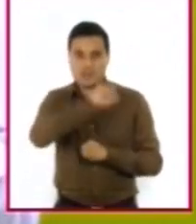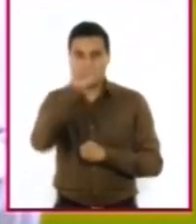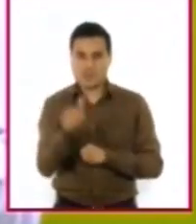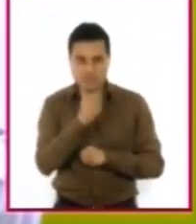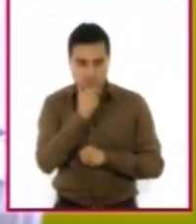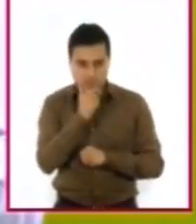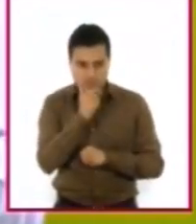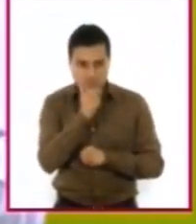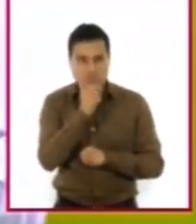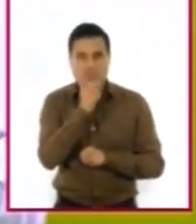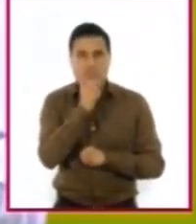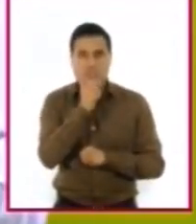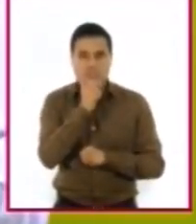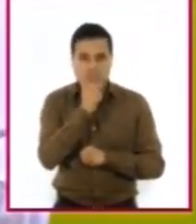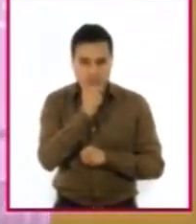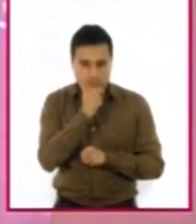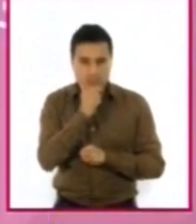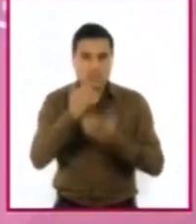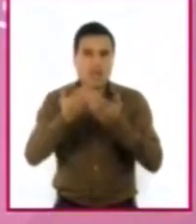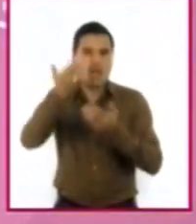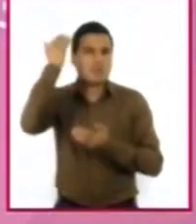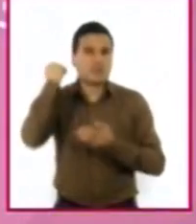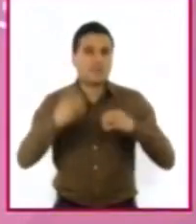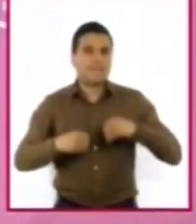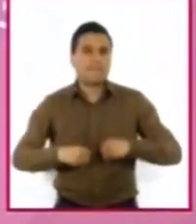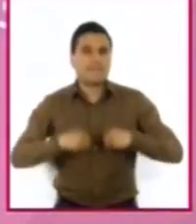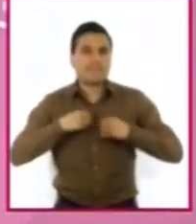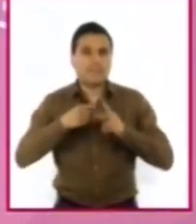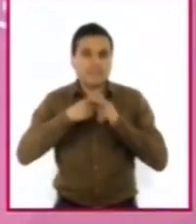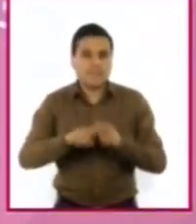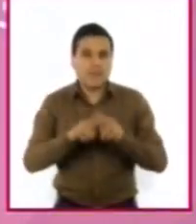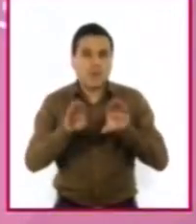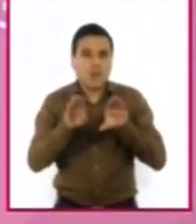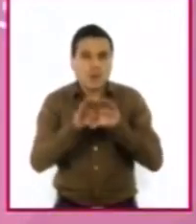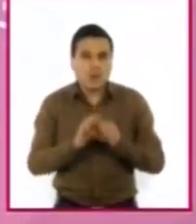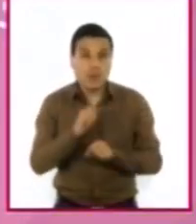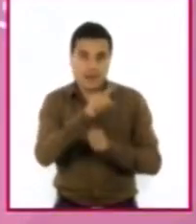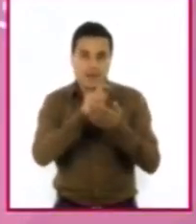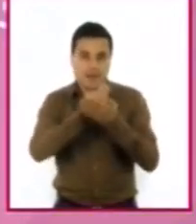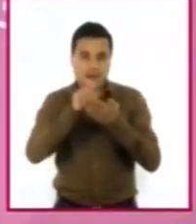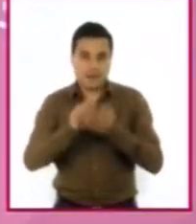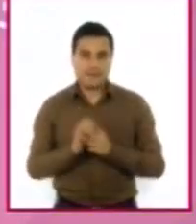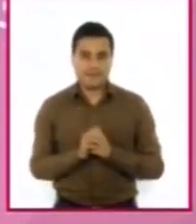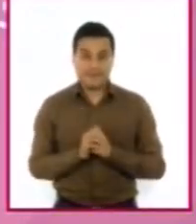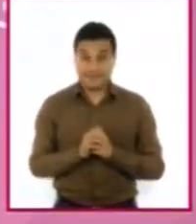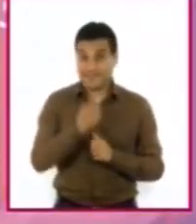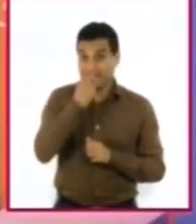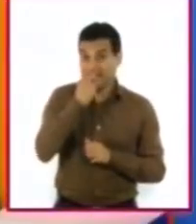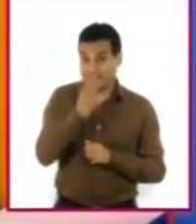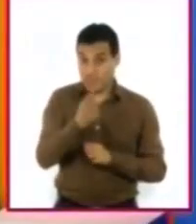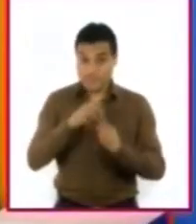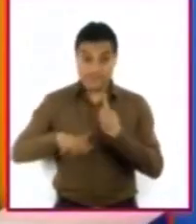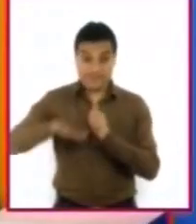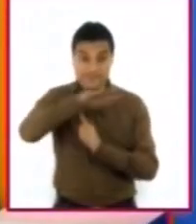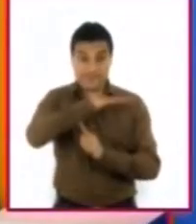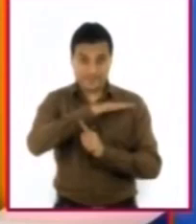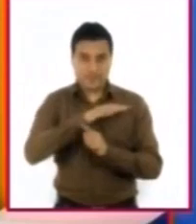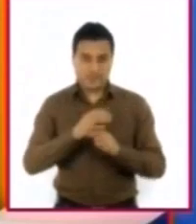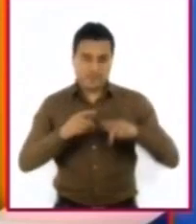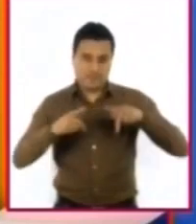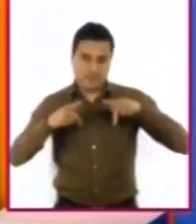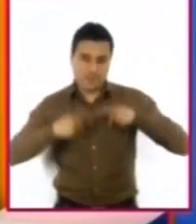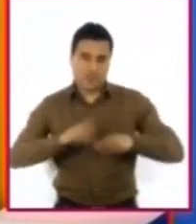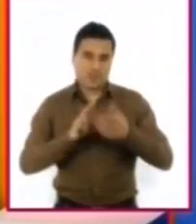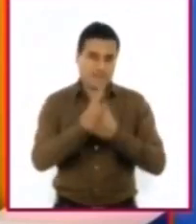mundo lo que pensaba sobre nuestros orígenes. Evolucionamos a lo largo de los siglos adaptándonos al lugar en el que vivimos. Los cuerpos de